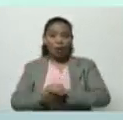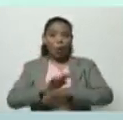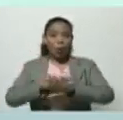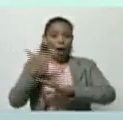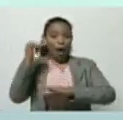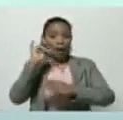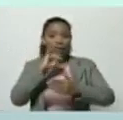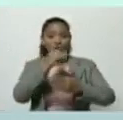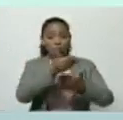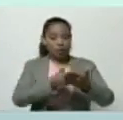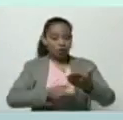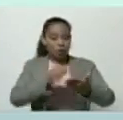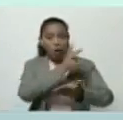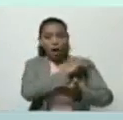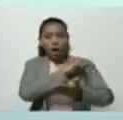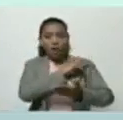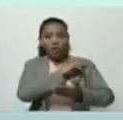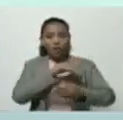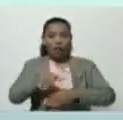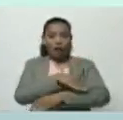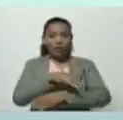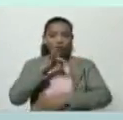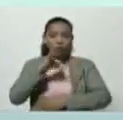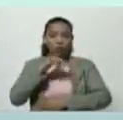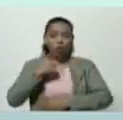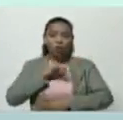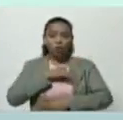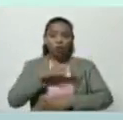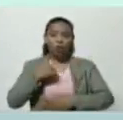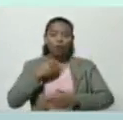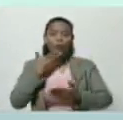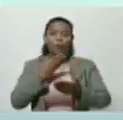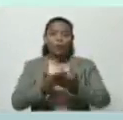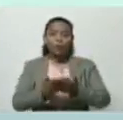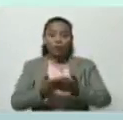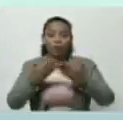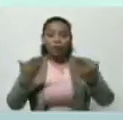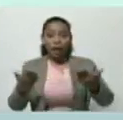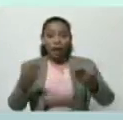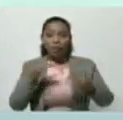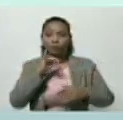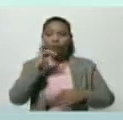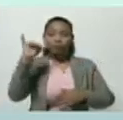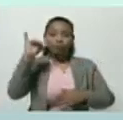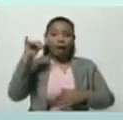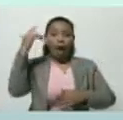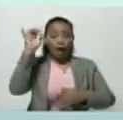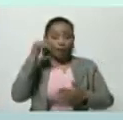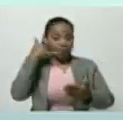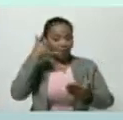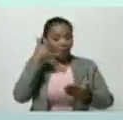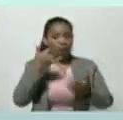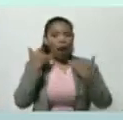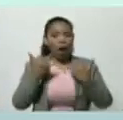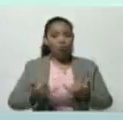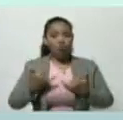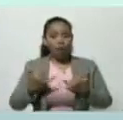la data de los jefes de calle, la información. Nosotros estamos pidiendo que en el reporte esté el teléfono